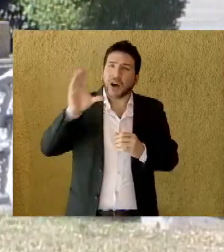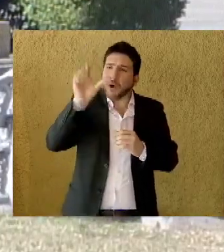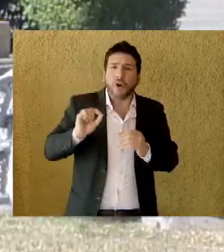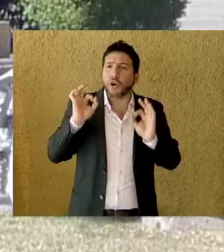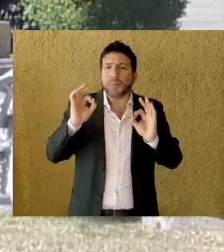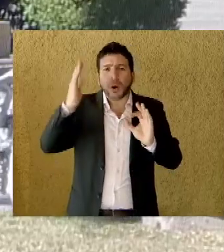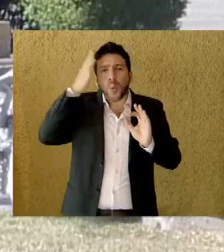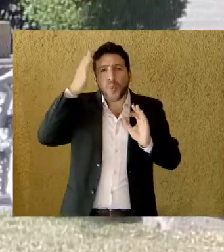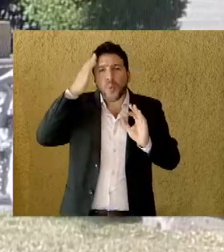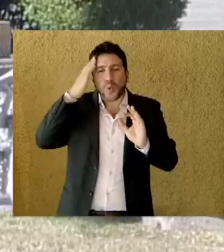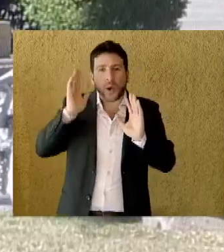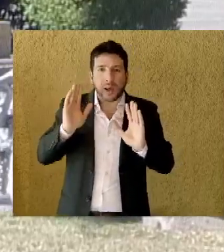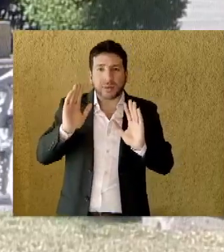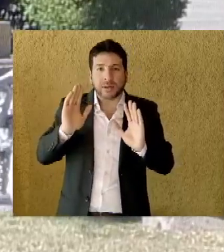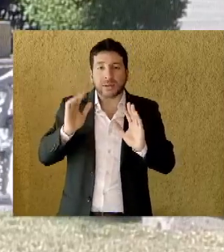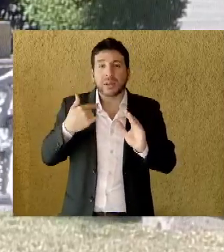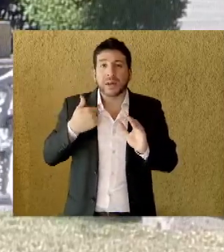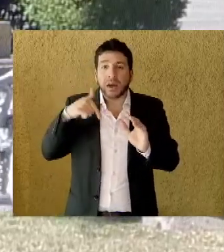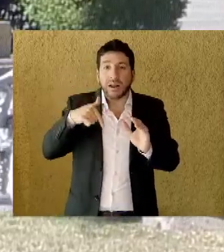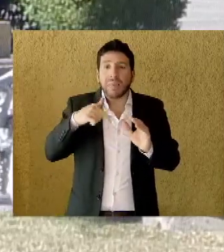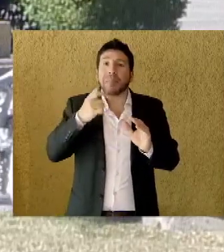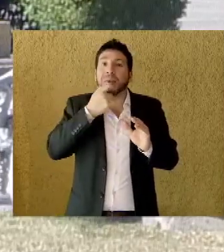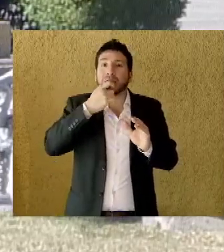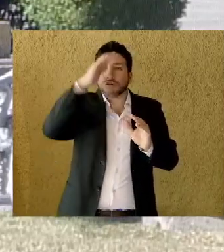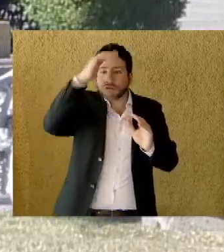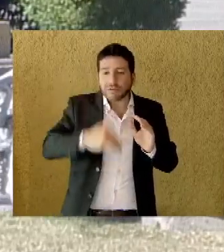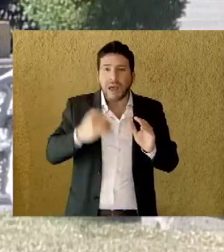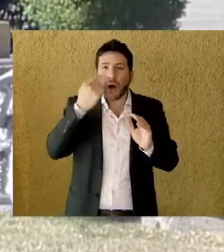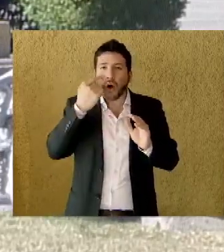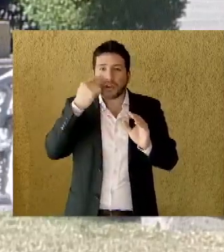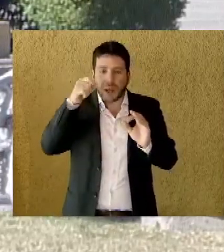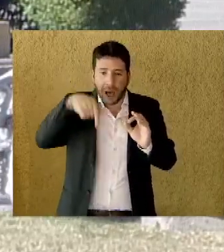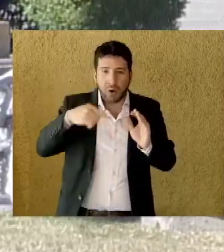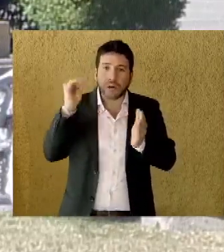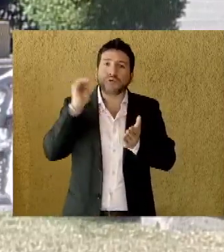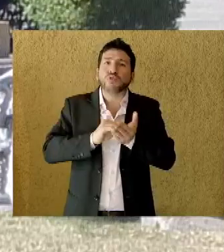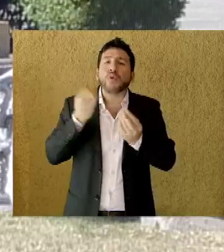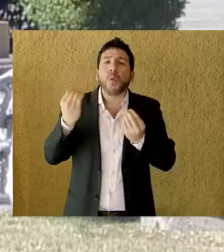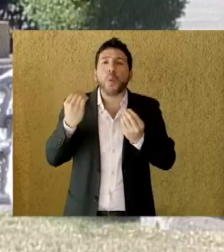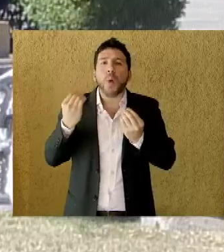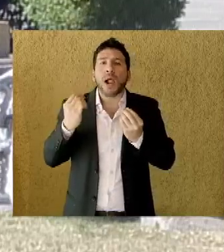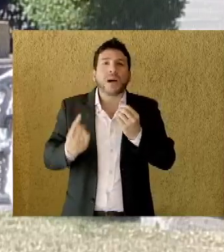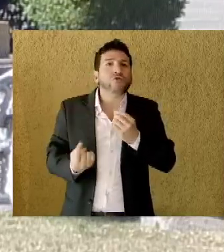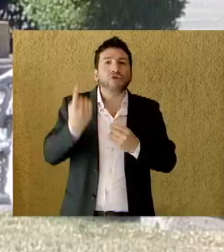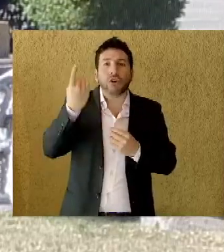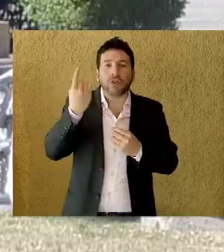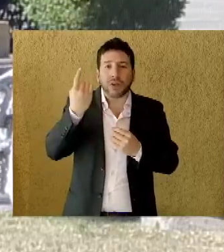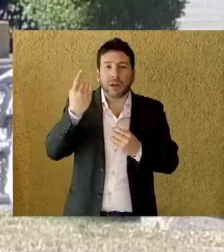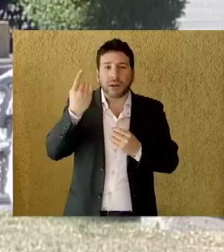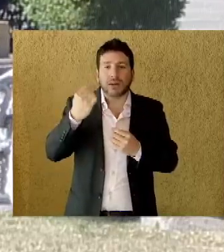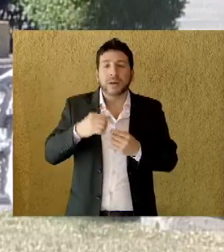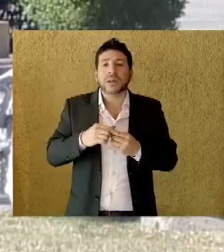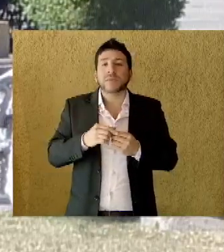seguir repasando y recorriendo cada uno de los rincones de Mendoza. En este caso, nos vamos a dirigir a la zona norte y se van a ver reflejados